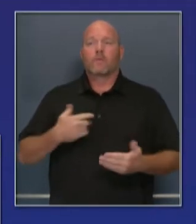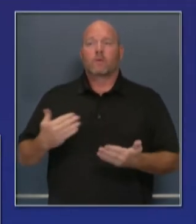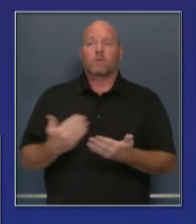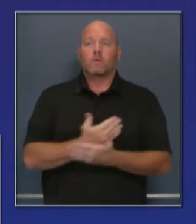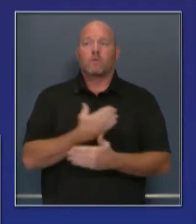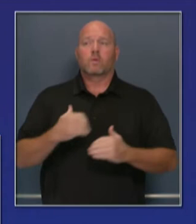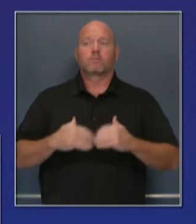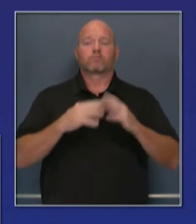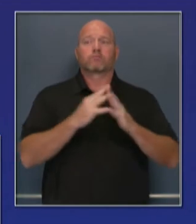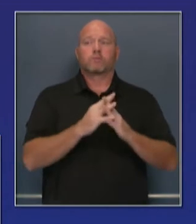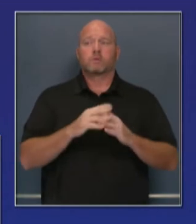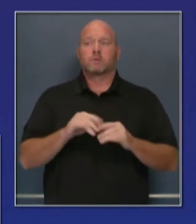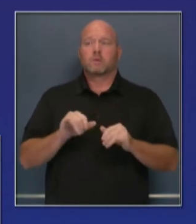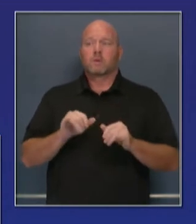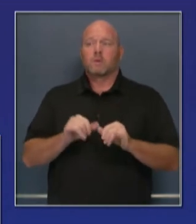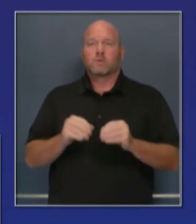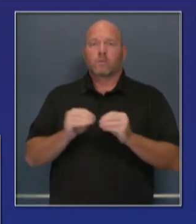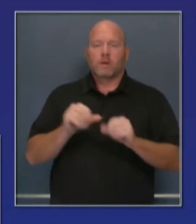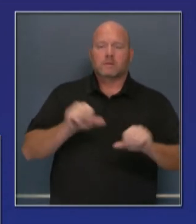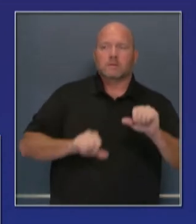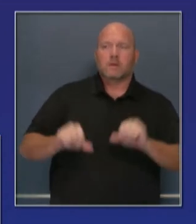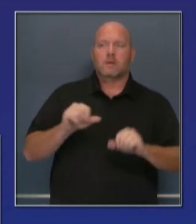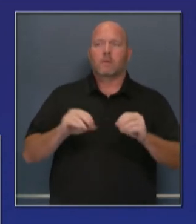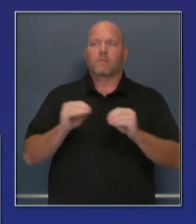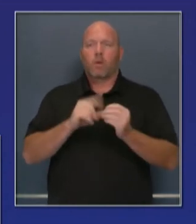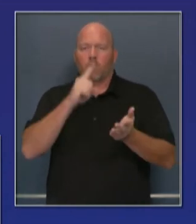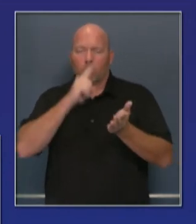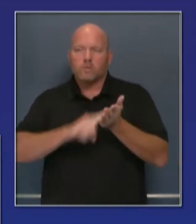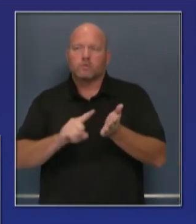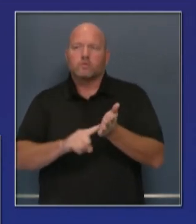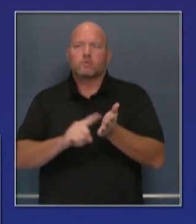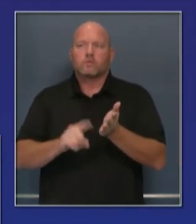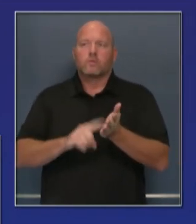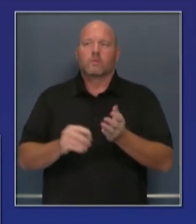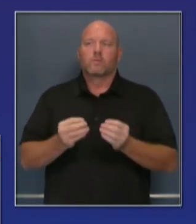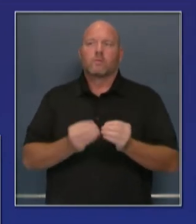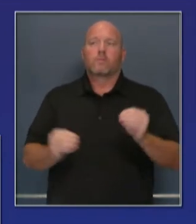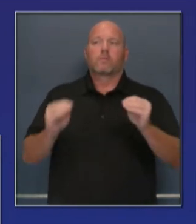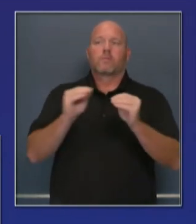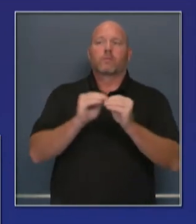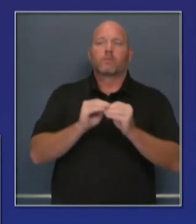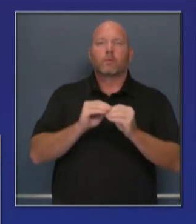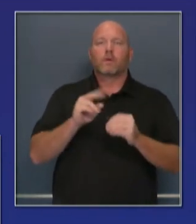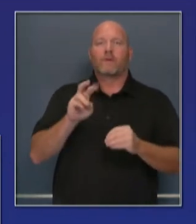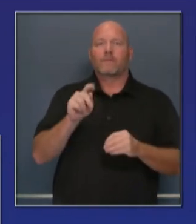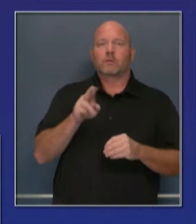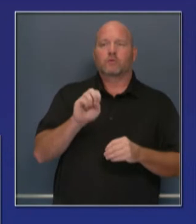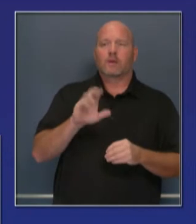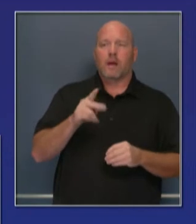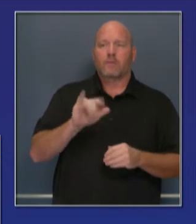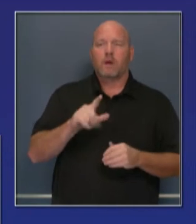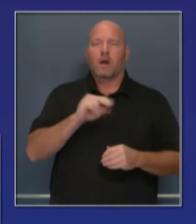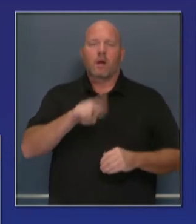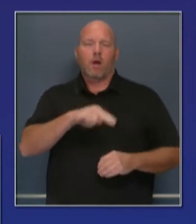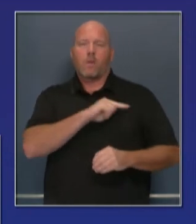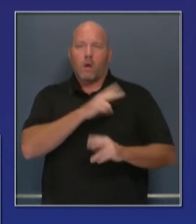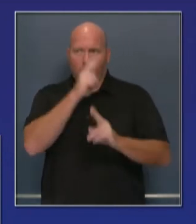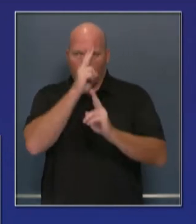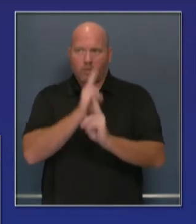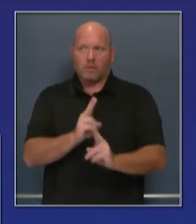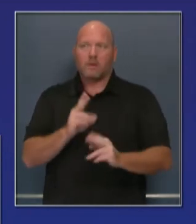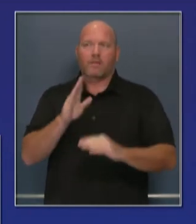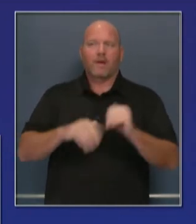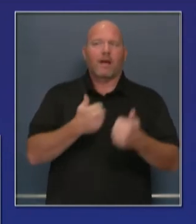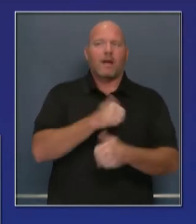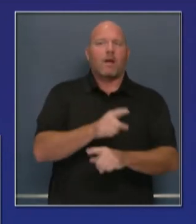más ingenieros, más pioneros, más científicos, más investigadores, más capital para empresas y laureados del premio Nobel